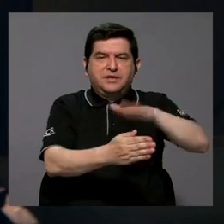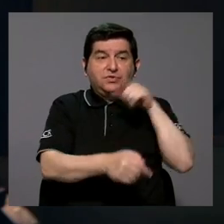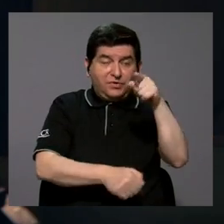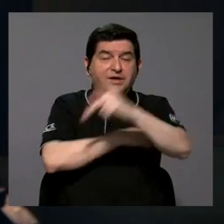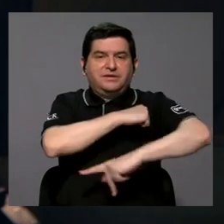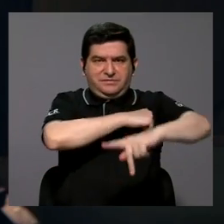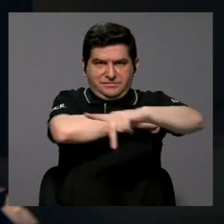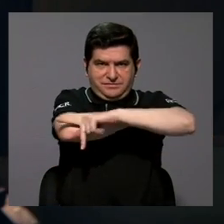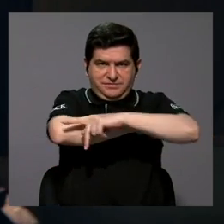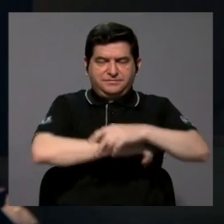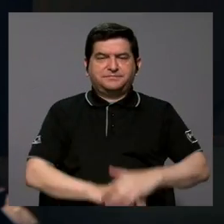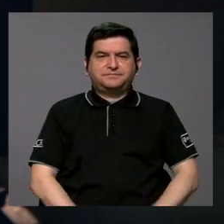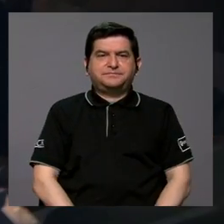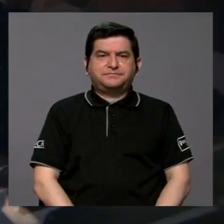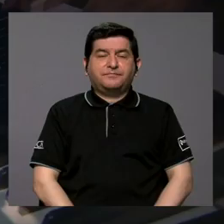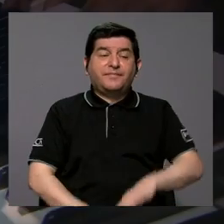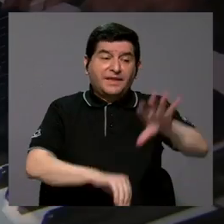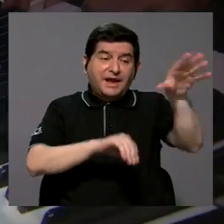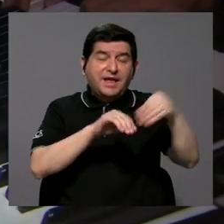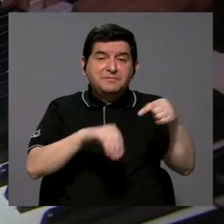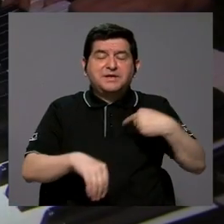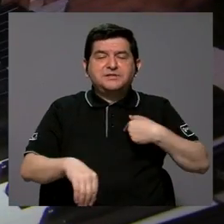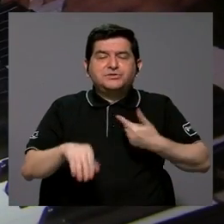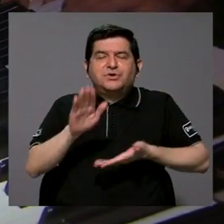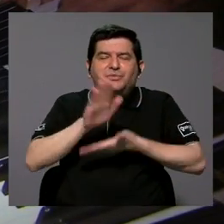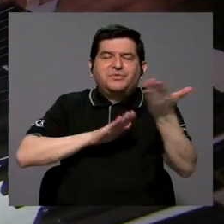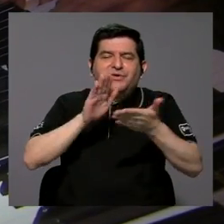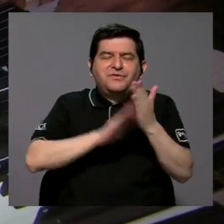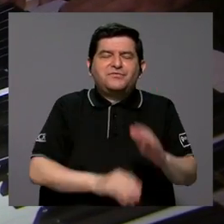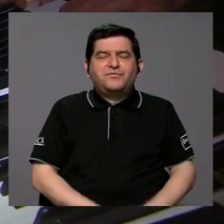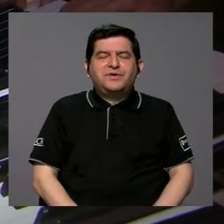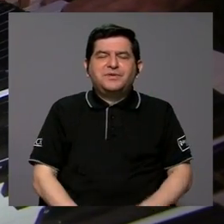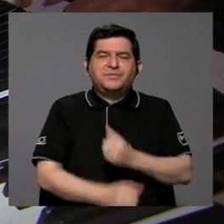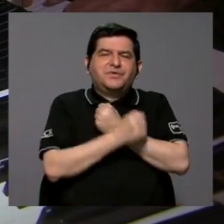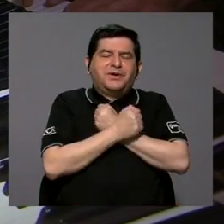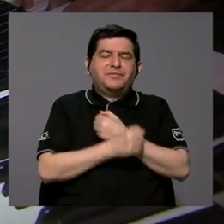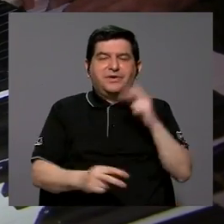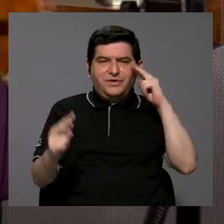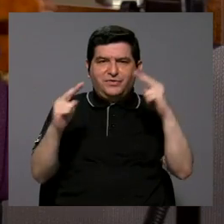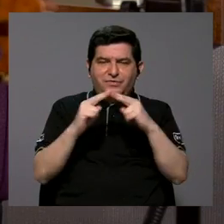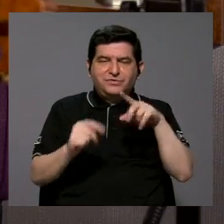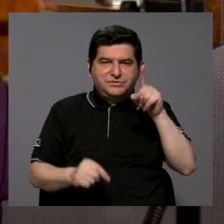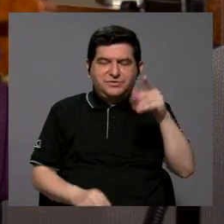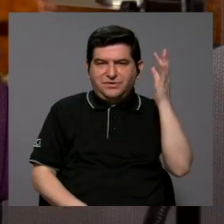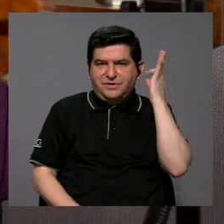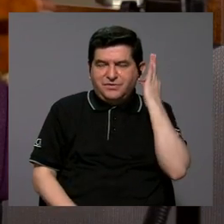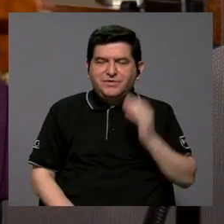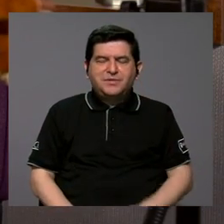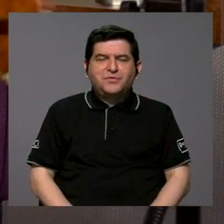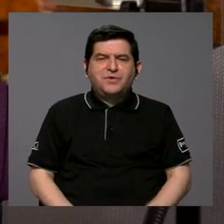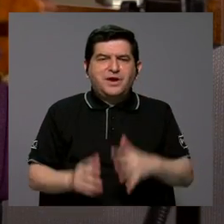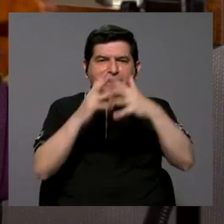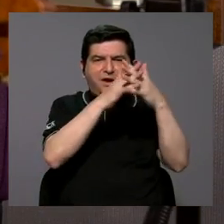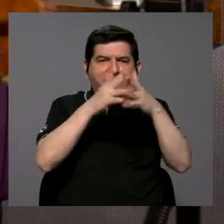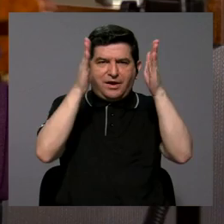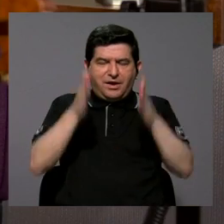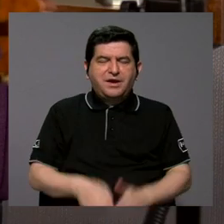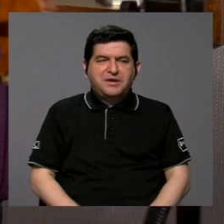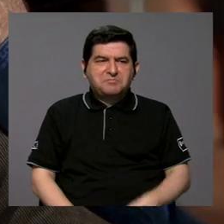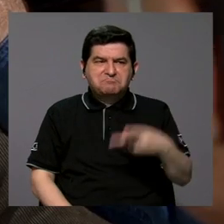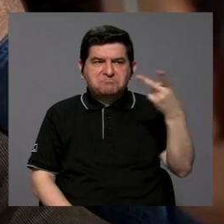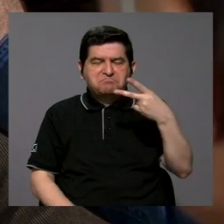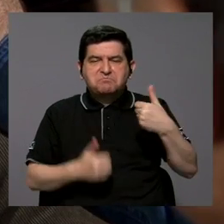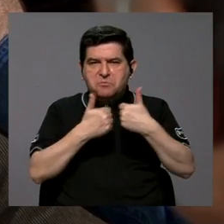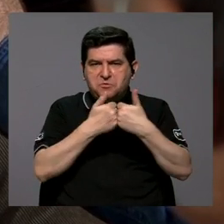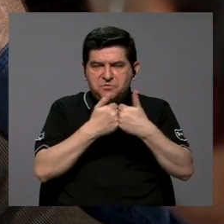país. Además me fui por el amor, conocí a una muchacha que era norteamericana, una chiquilla, y nos hicimos